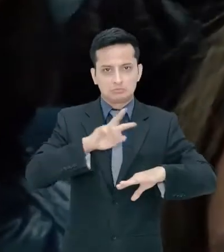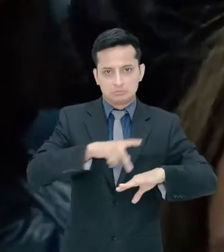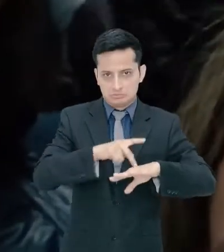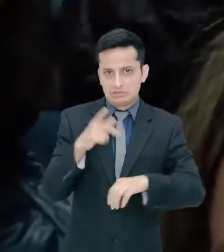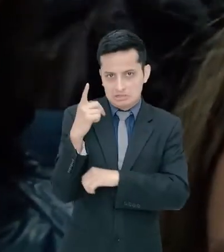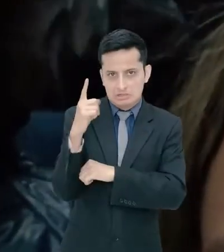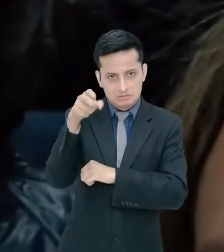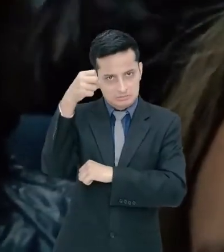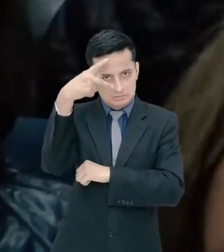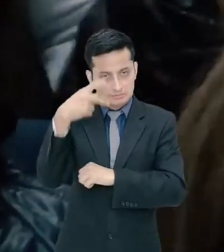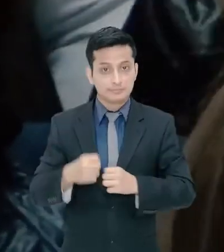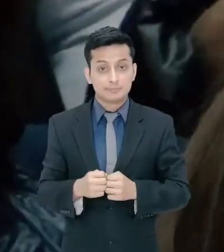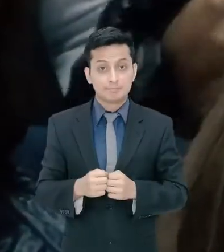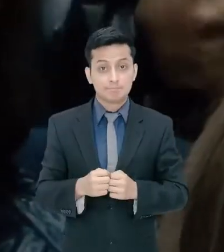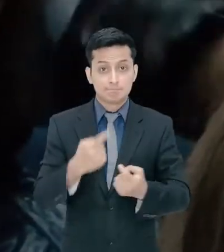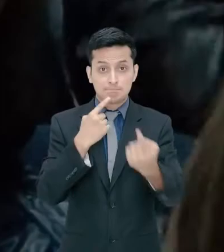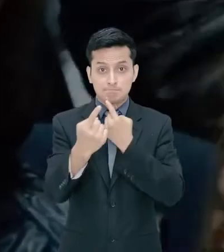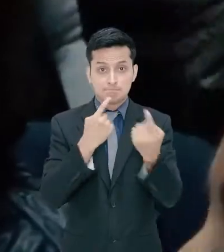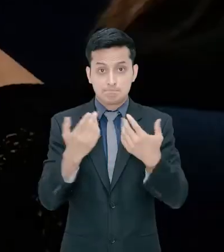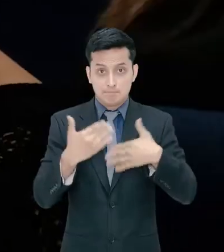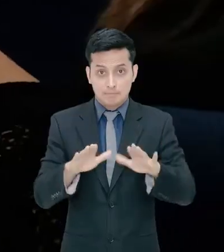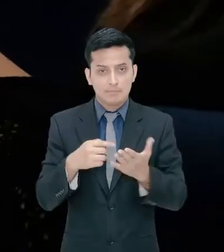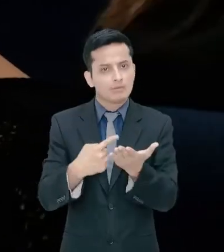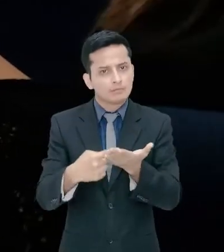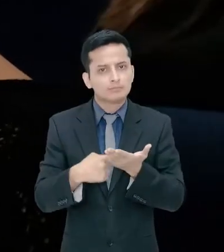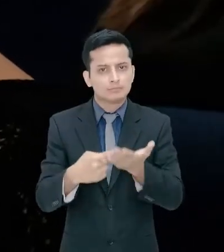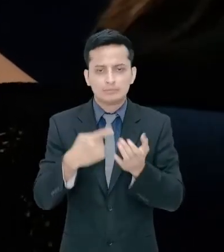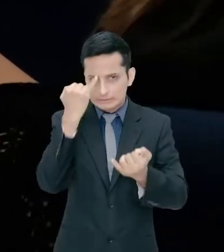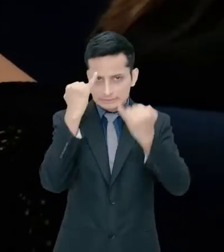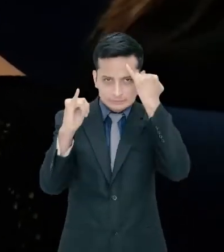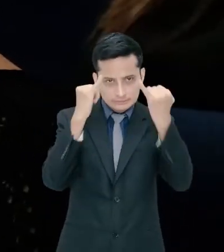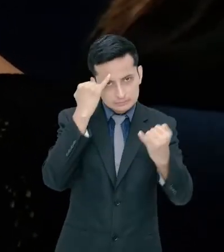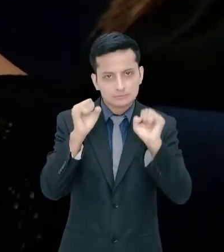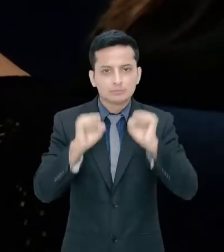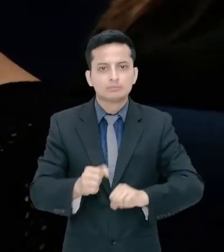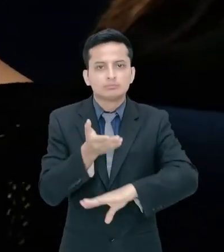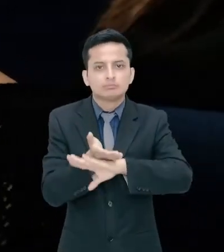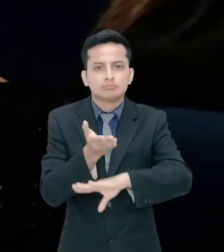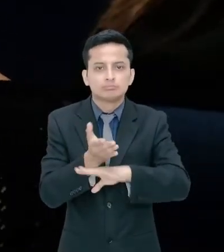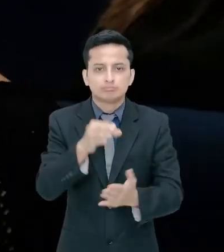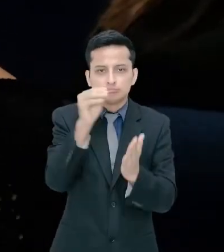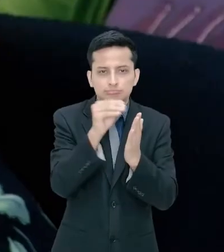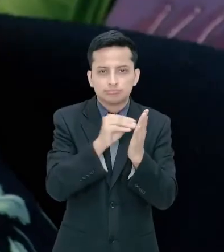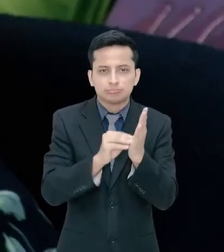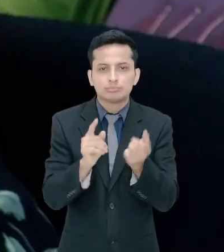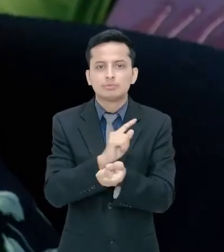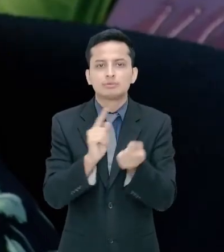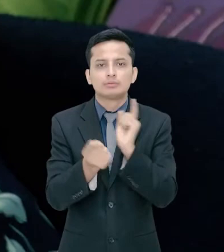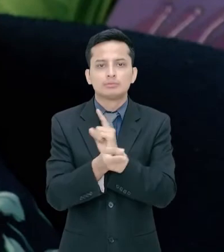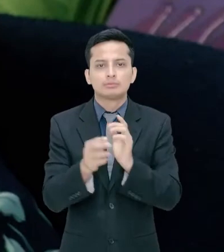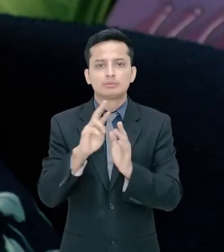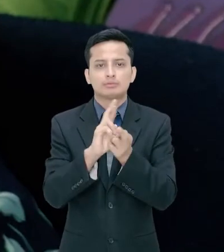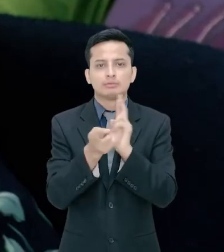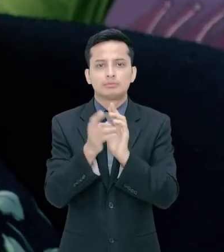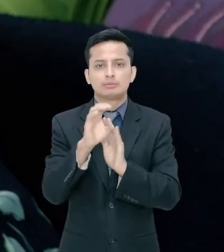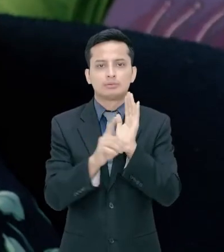así como también académicos y líderes de opinión. Este conversatorio permitió debatir e intercambiar ideas sobre las propuestas de